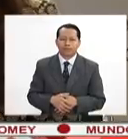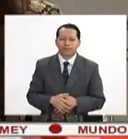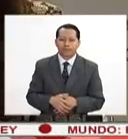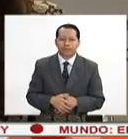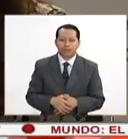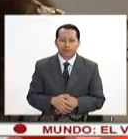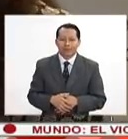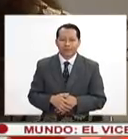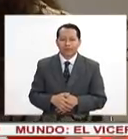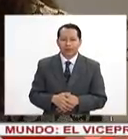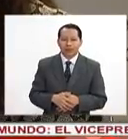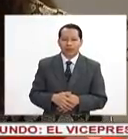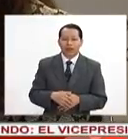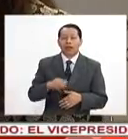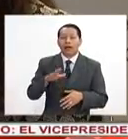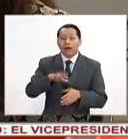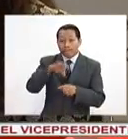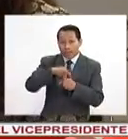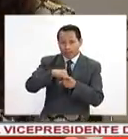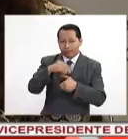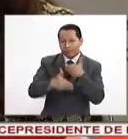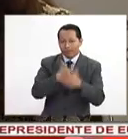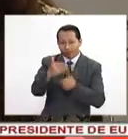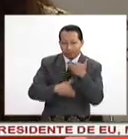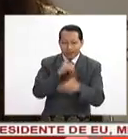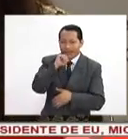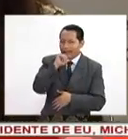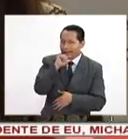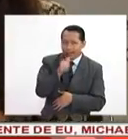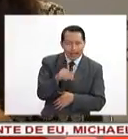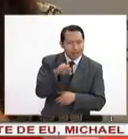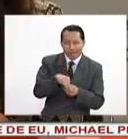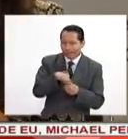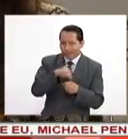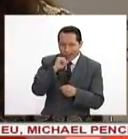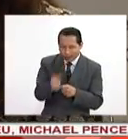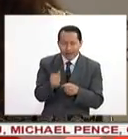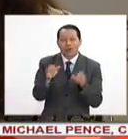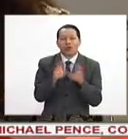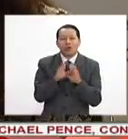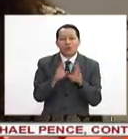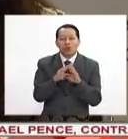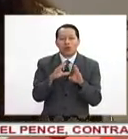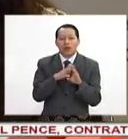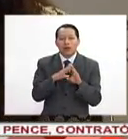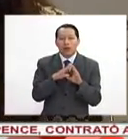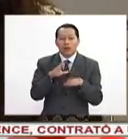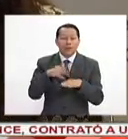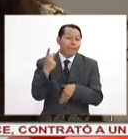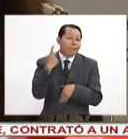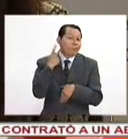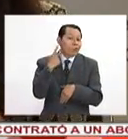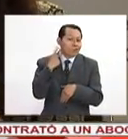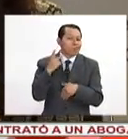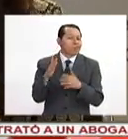La no participación en los procesos electorales, la no intervención en la concreción de política